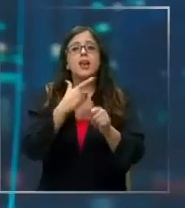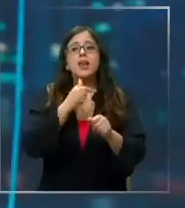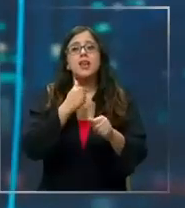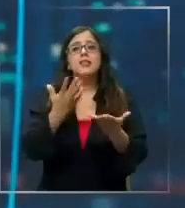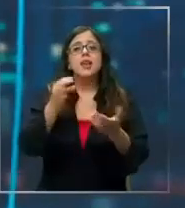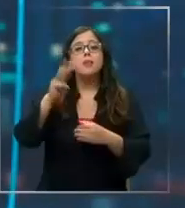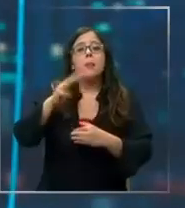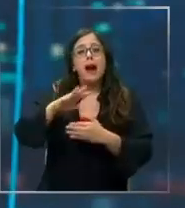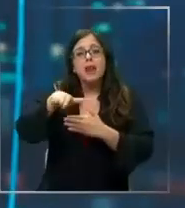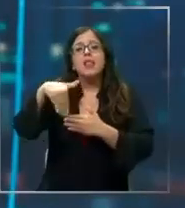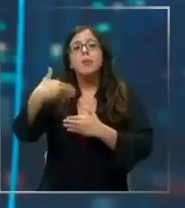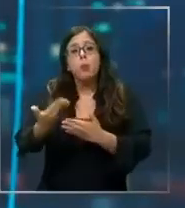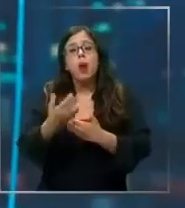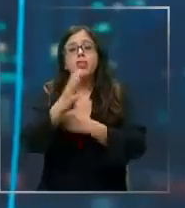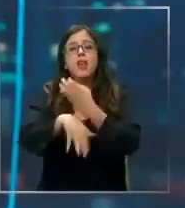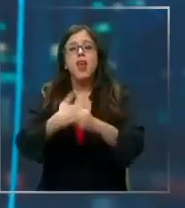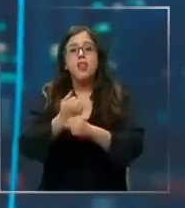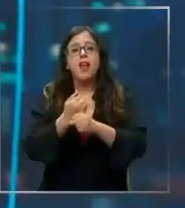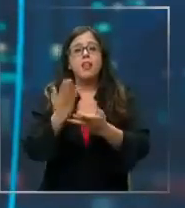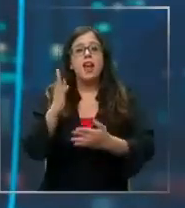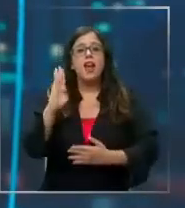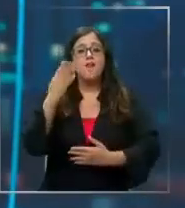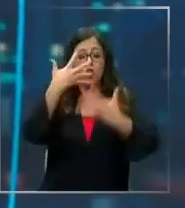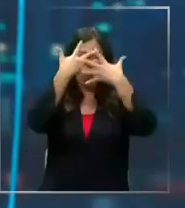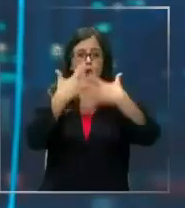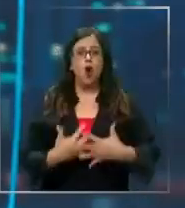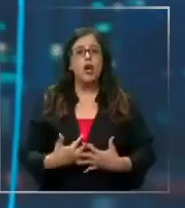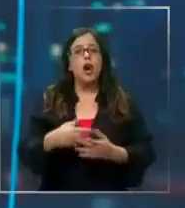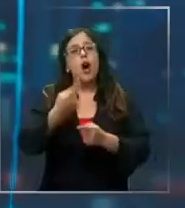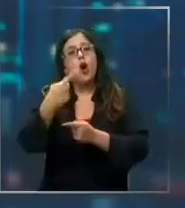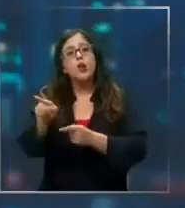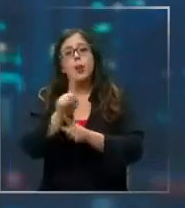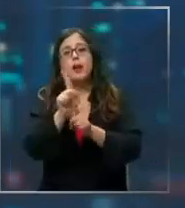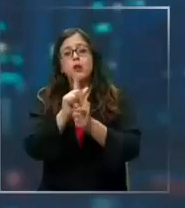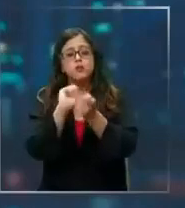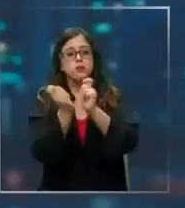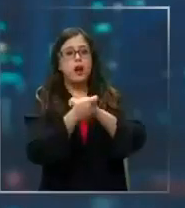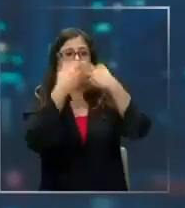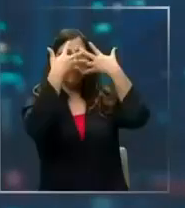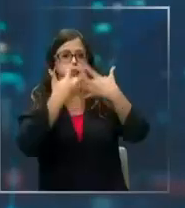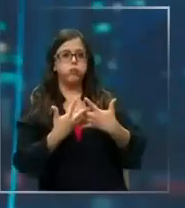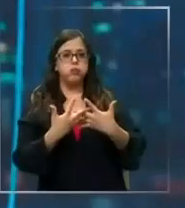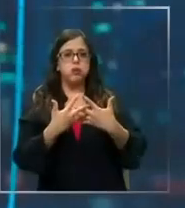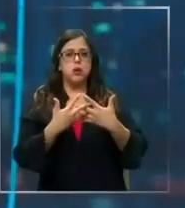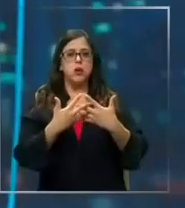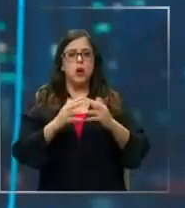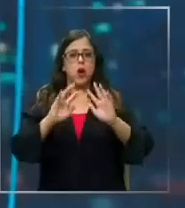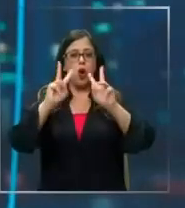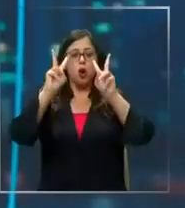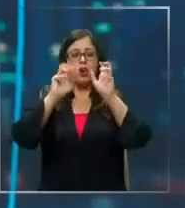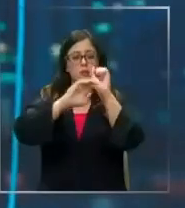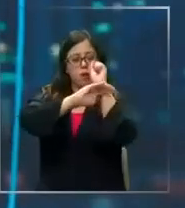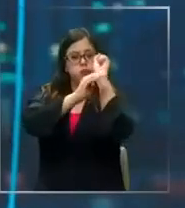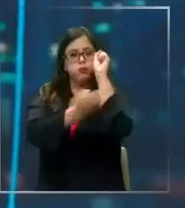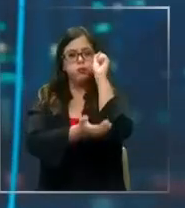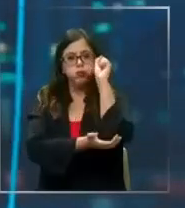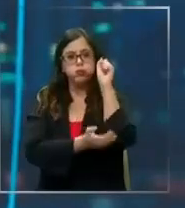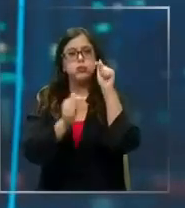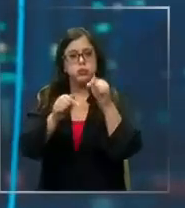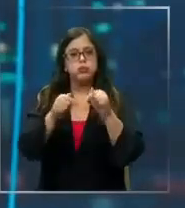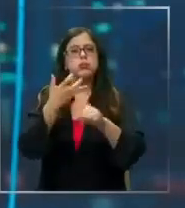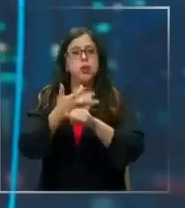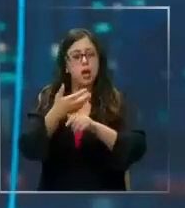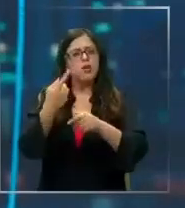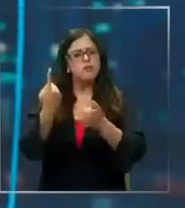después de su edad biológica, otras para no sufrir cambios físicos con el embarazo, algo que genera un